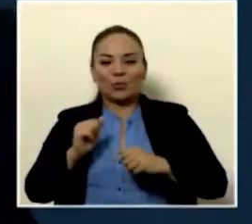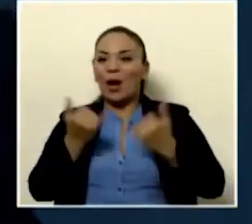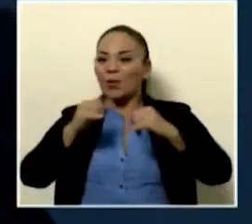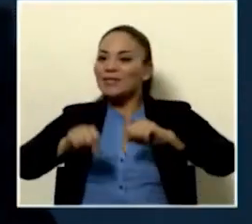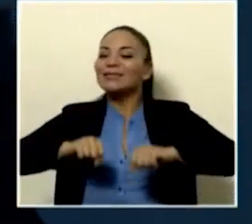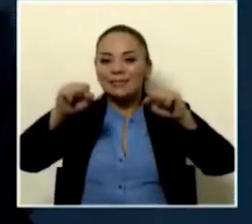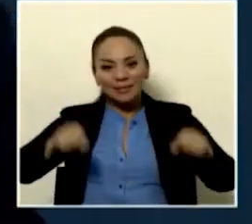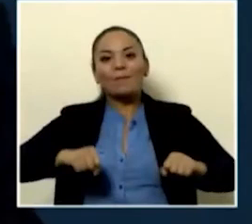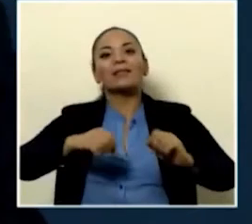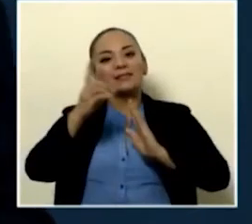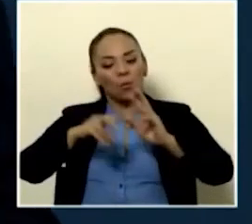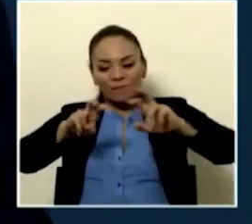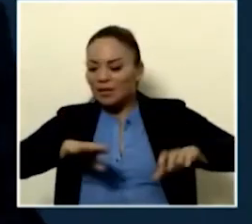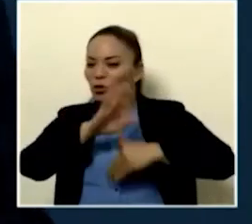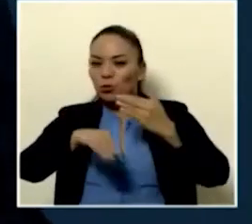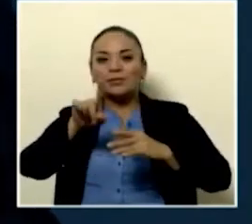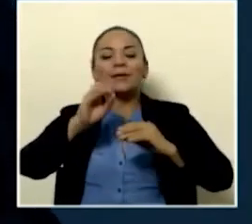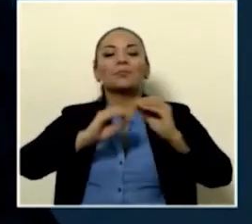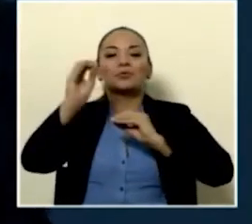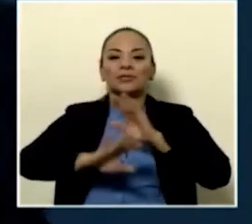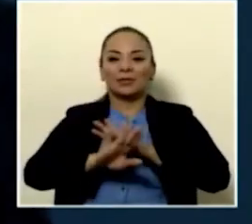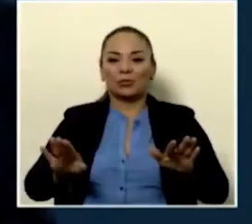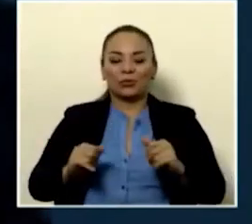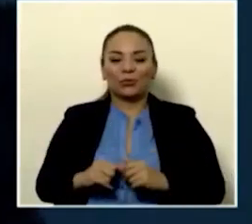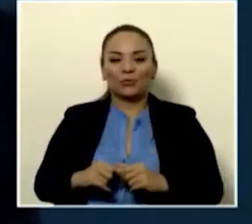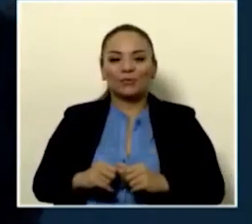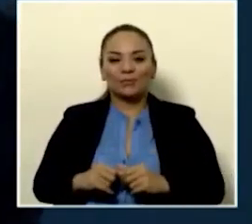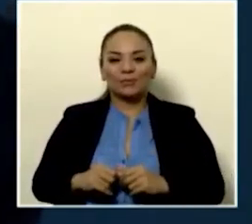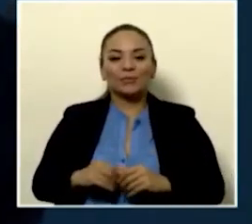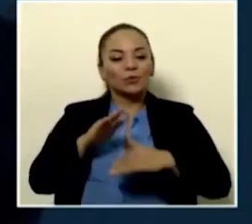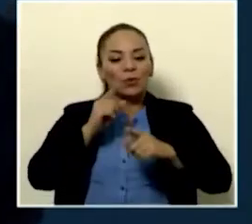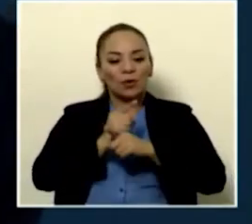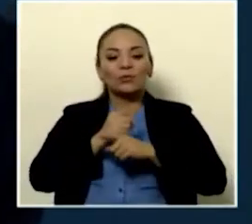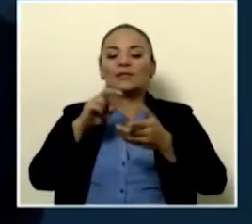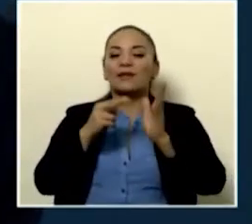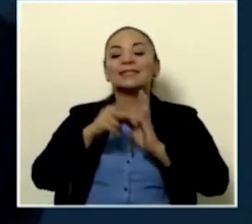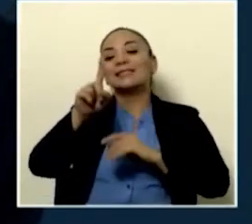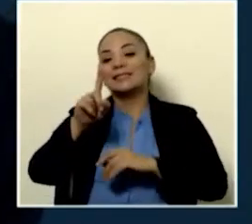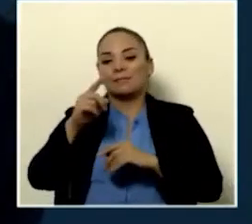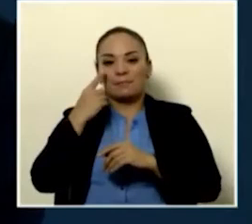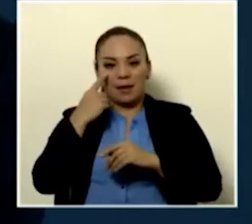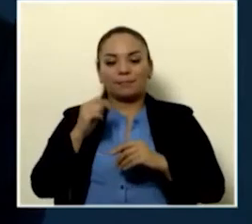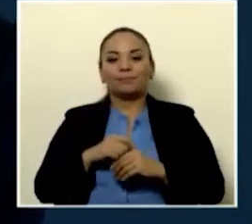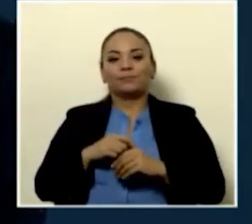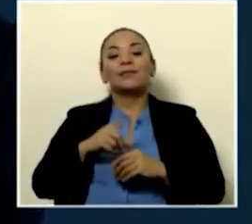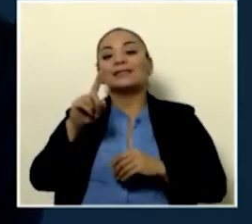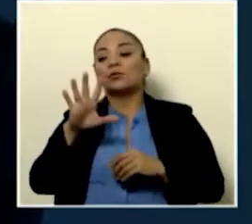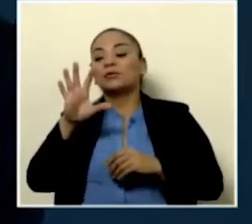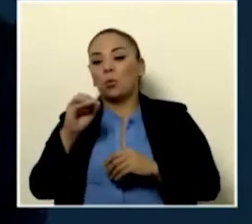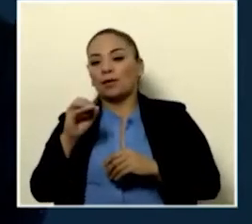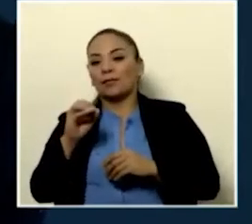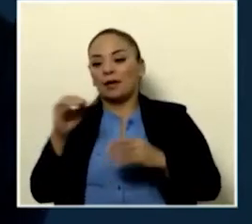está diseñado para que sí, pase lo correcto. Entonces, son 150 escáneres, contenedores por